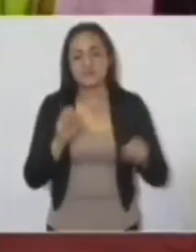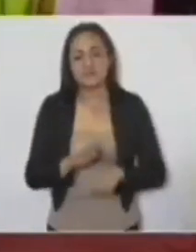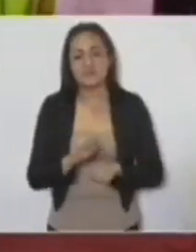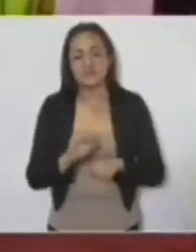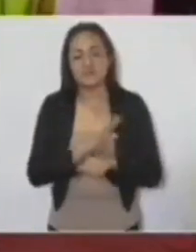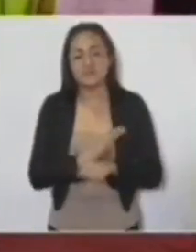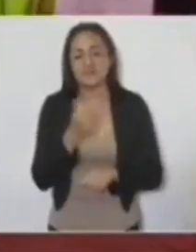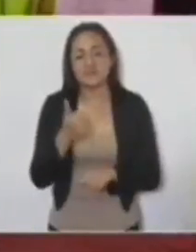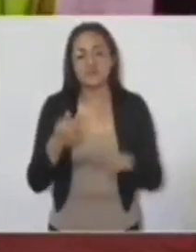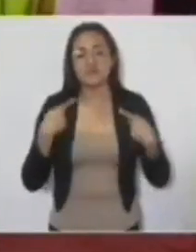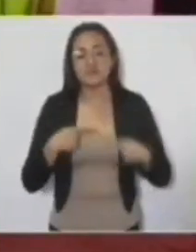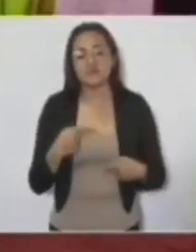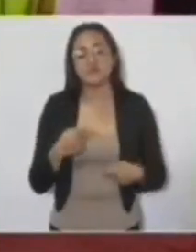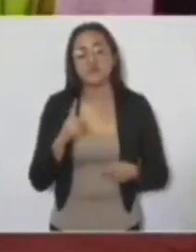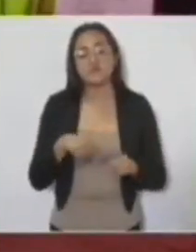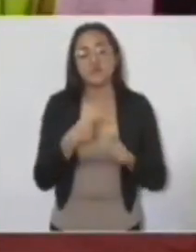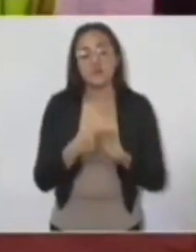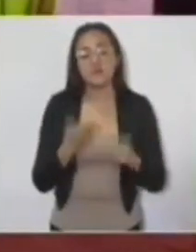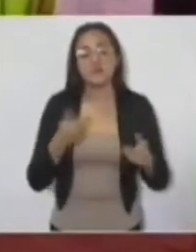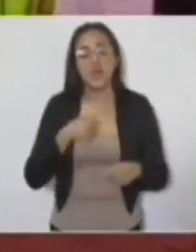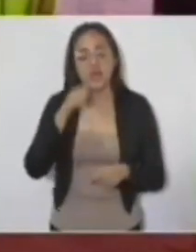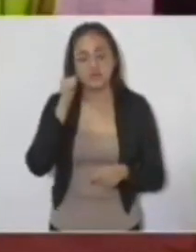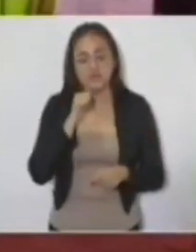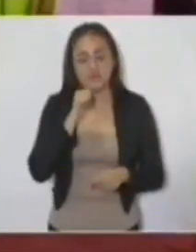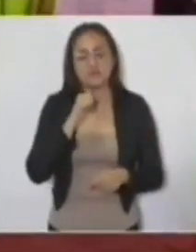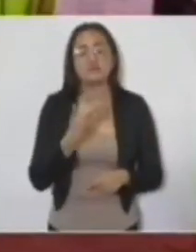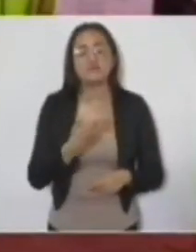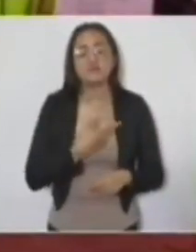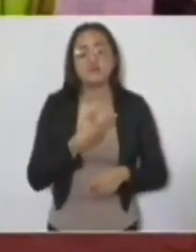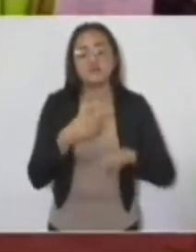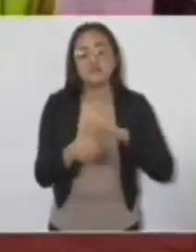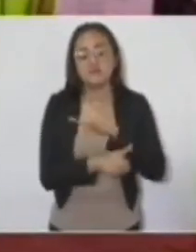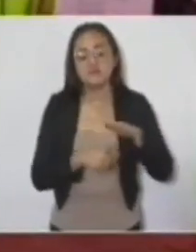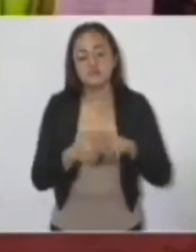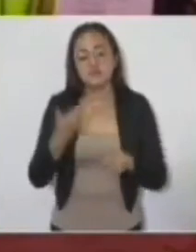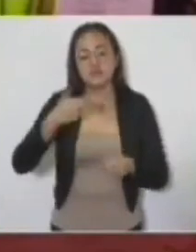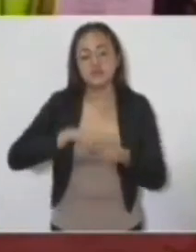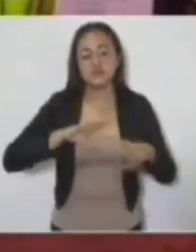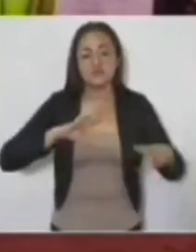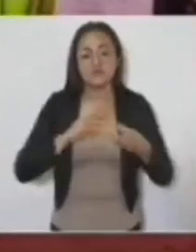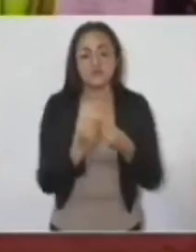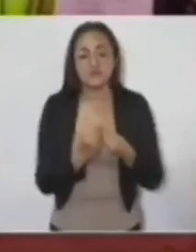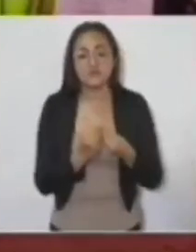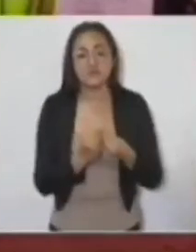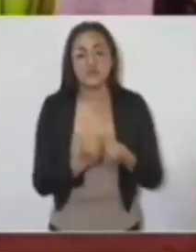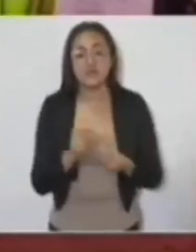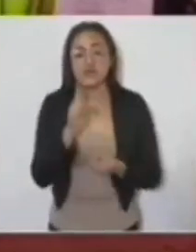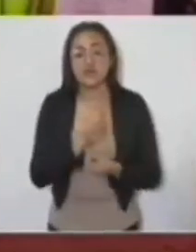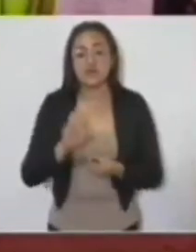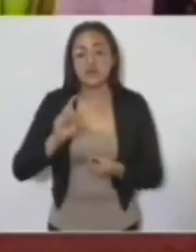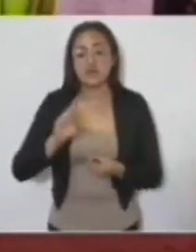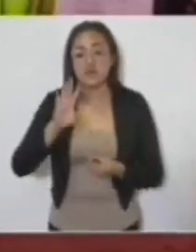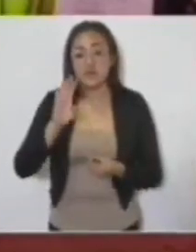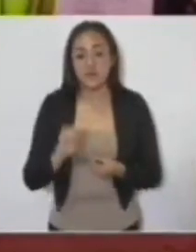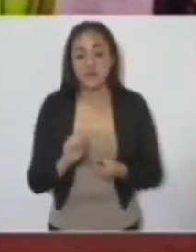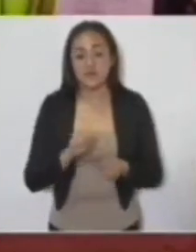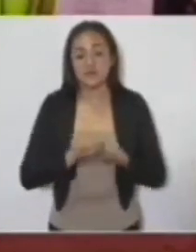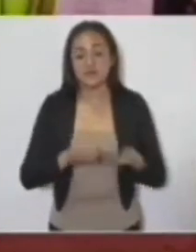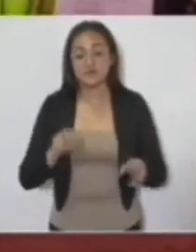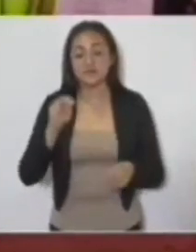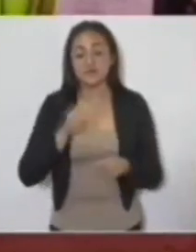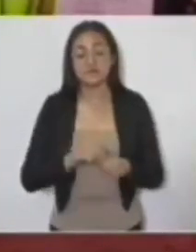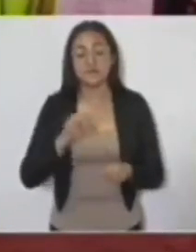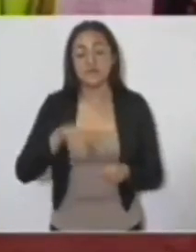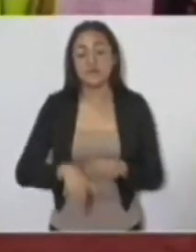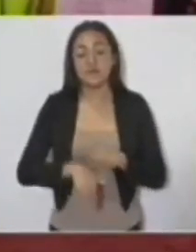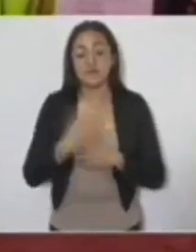confirma COVID, 6 casos nuevos en comparación al día de ayer. Tenemos casos incluyendo ambulatorio hospitalizado, 139,